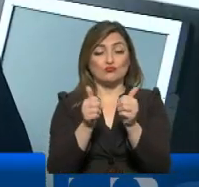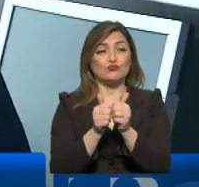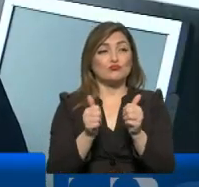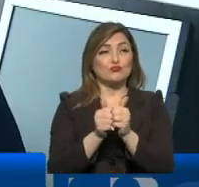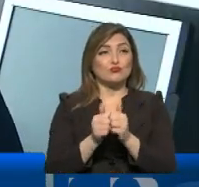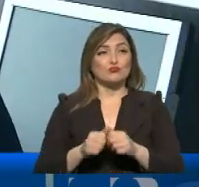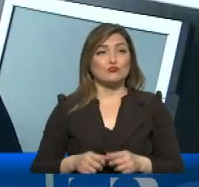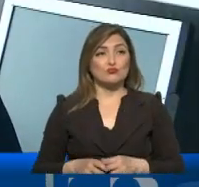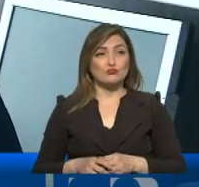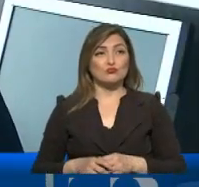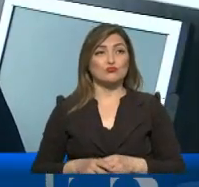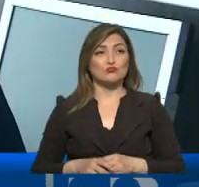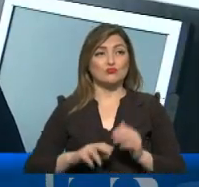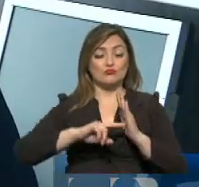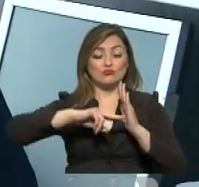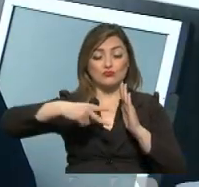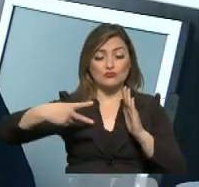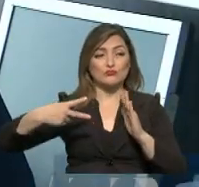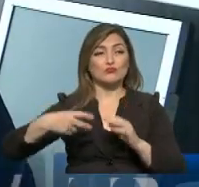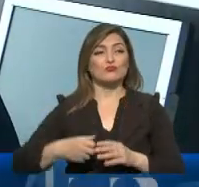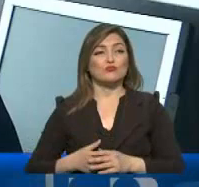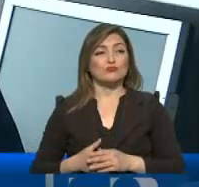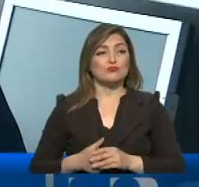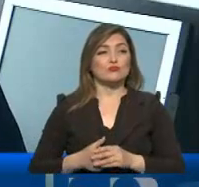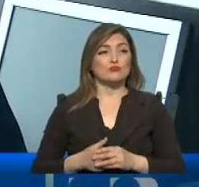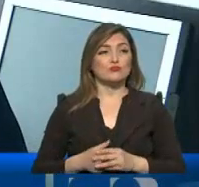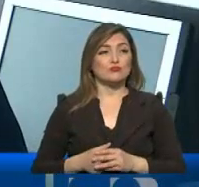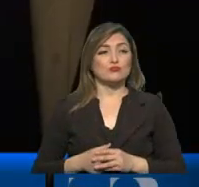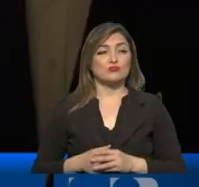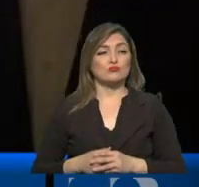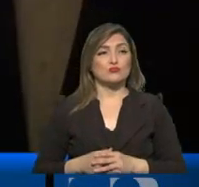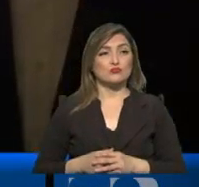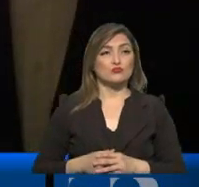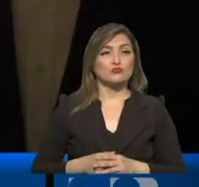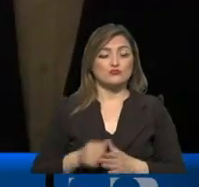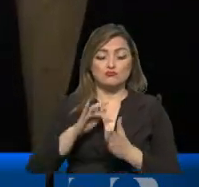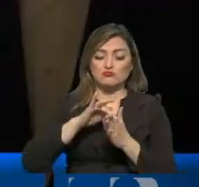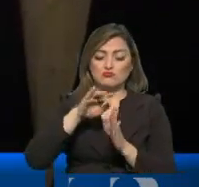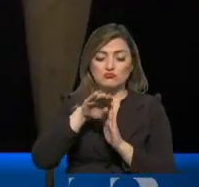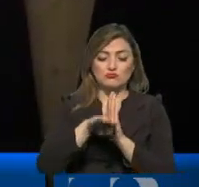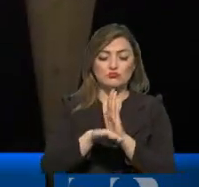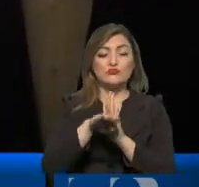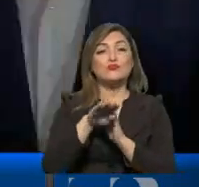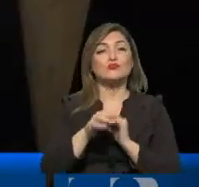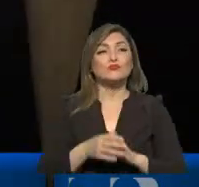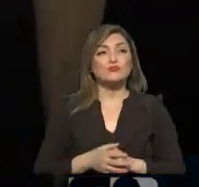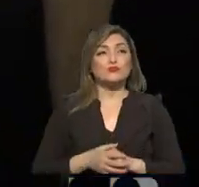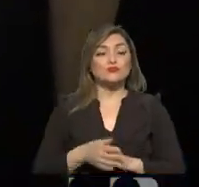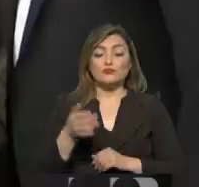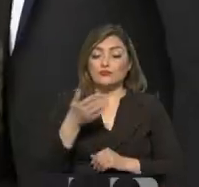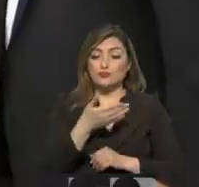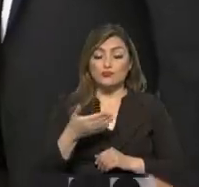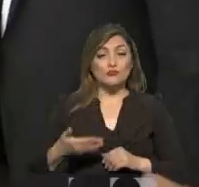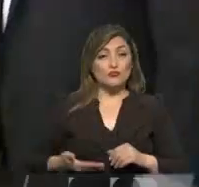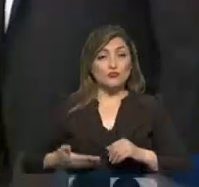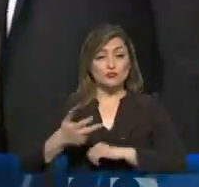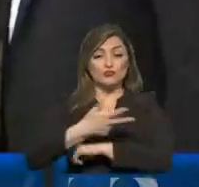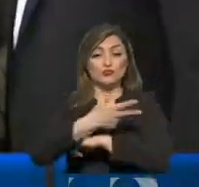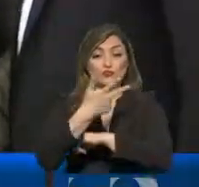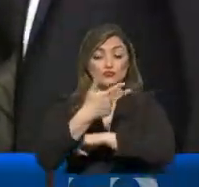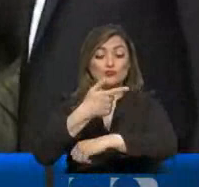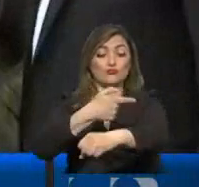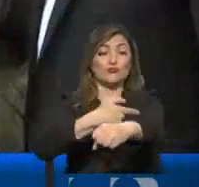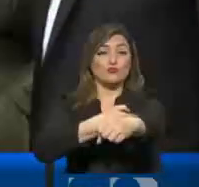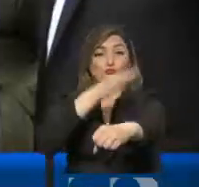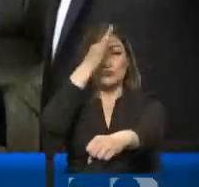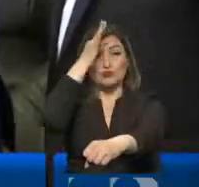los equipos, tecnologías, etcétera, minimizamos esos riesgos. Como parte de su intervención, el presidente tendrá 3 días de hospitalización